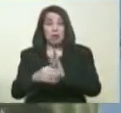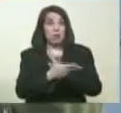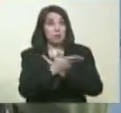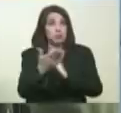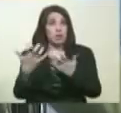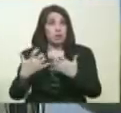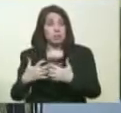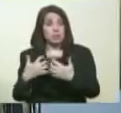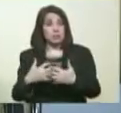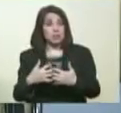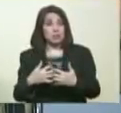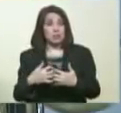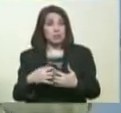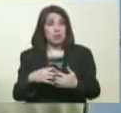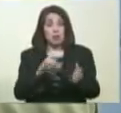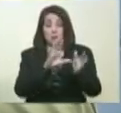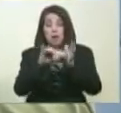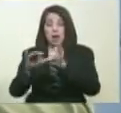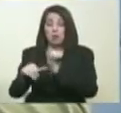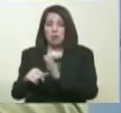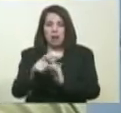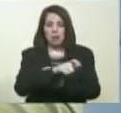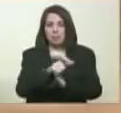empresarios, para robar a la clase media